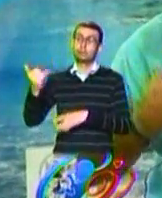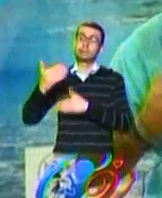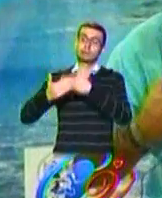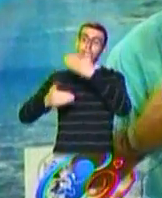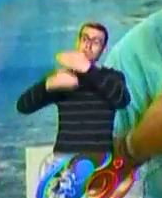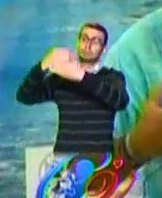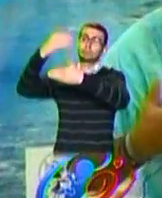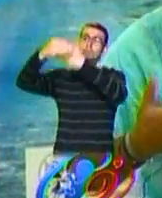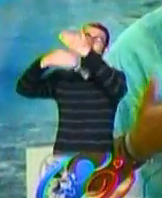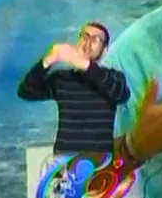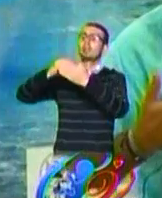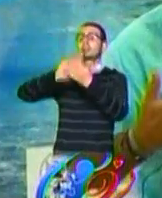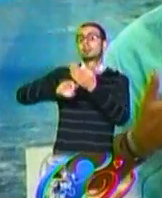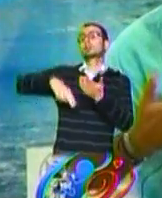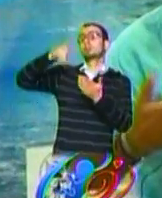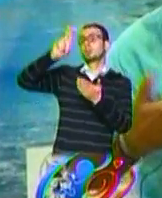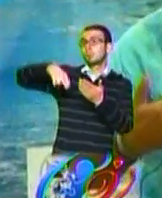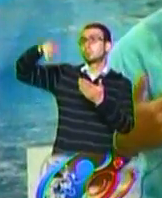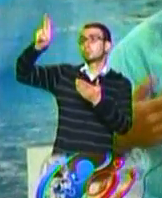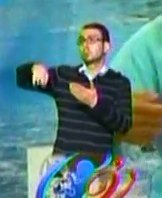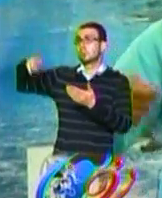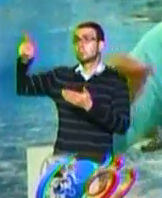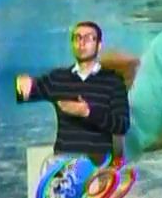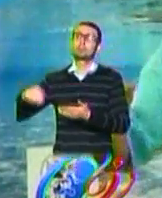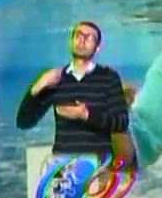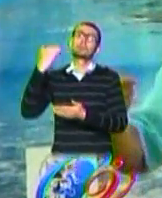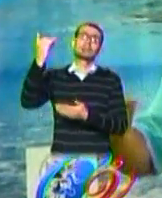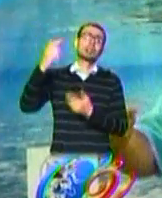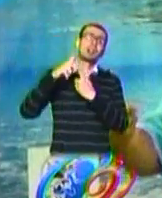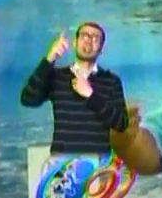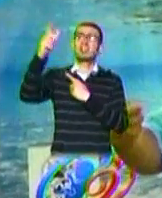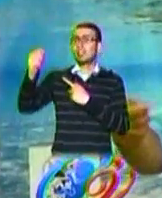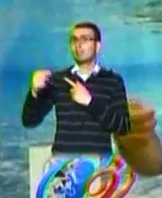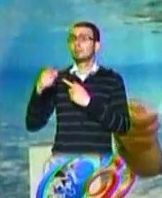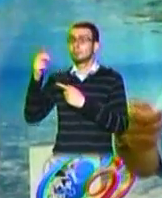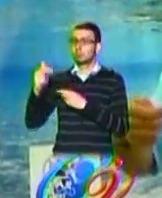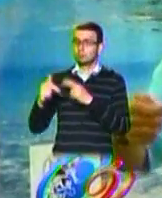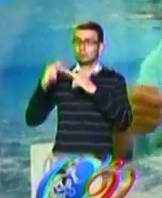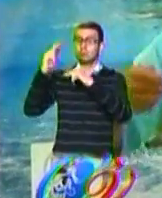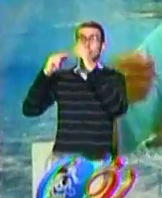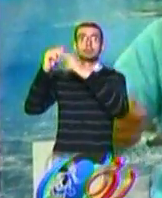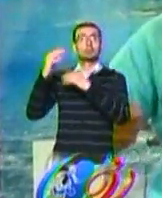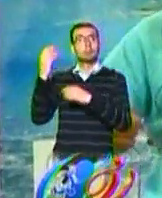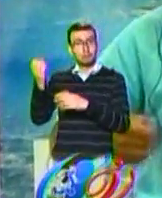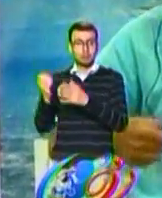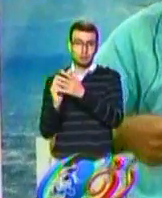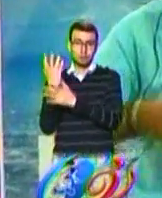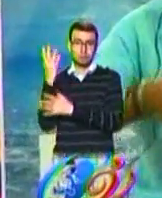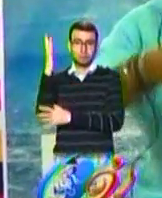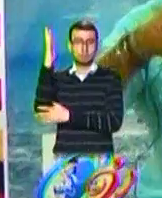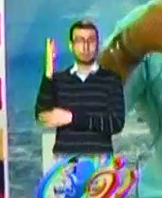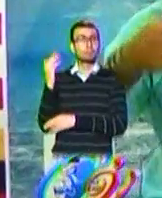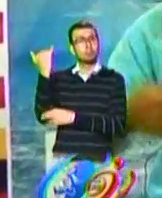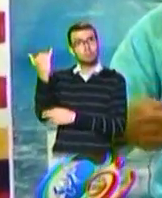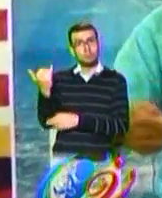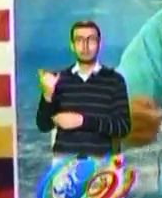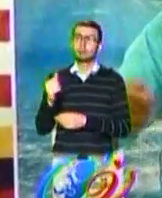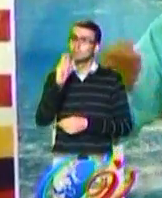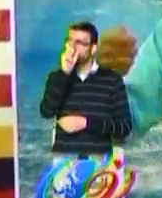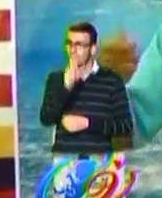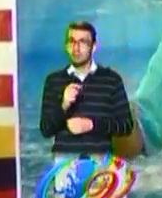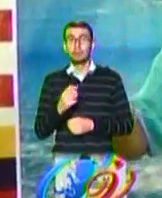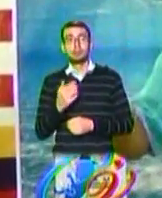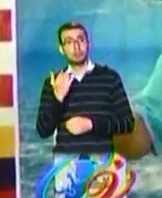la naturaleza. Y la foto que está a este lado es uno de los árboles donde los mamos, donde estas personas ancestrales